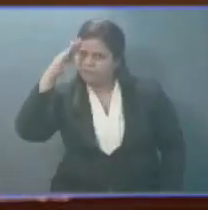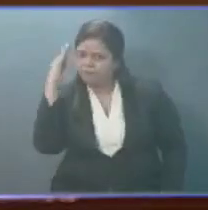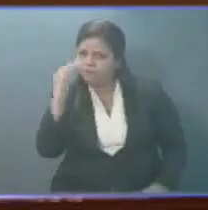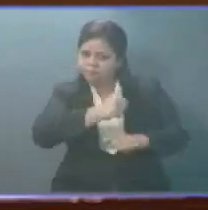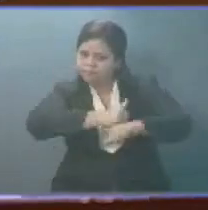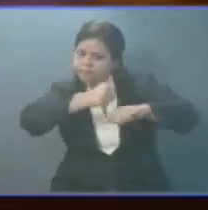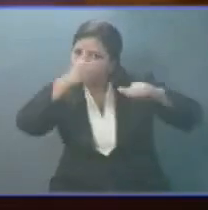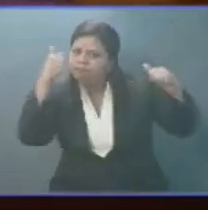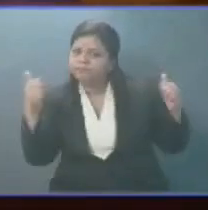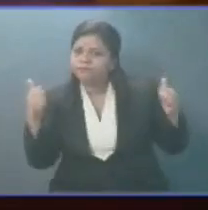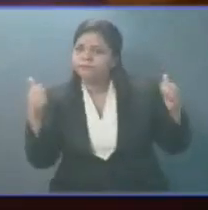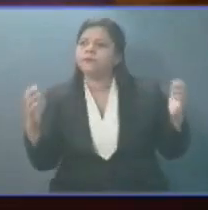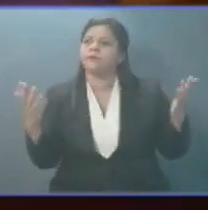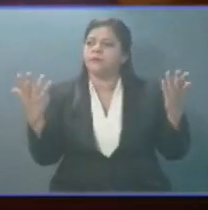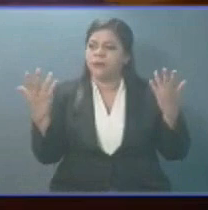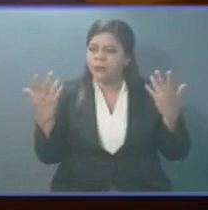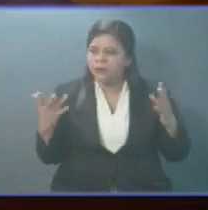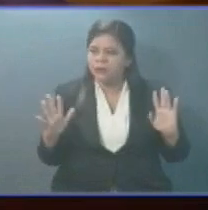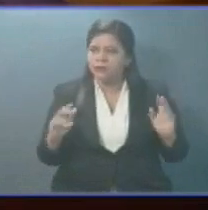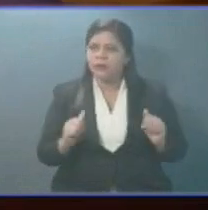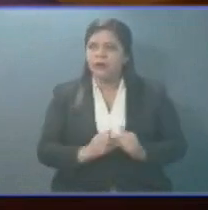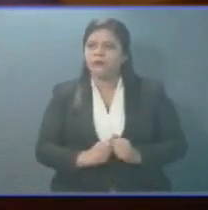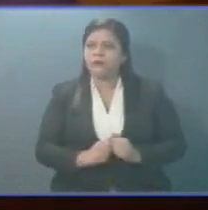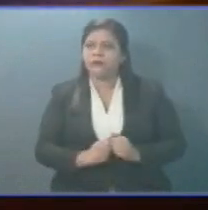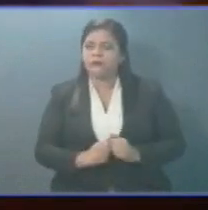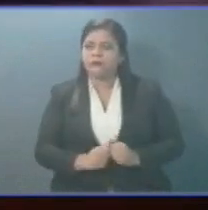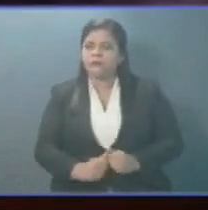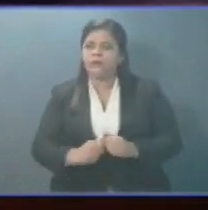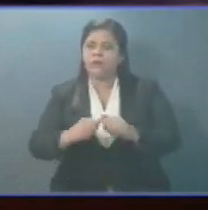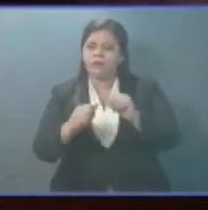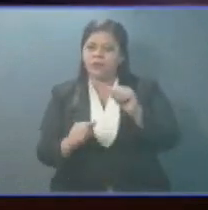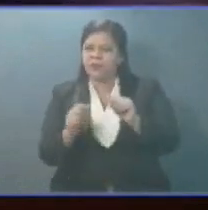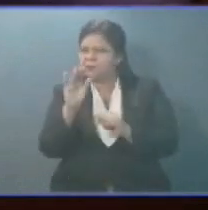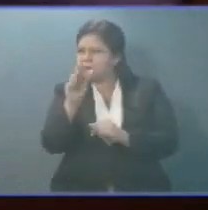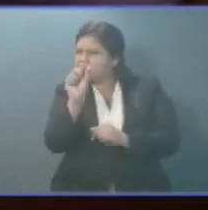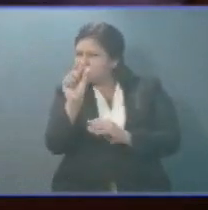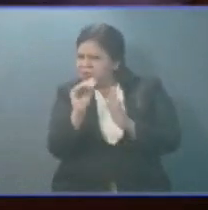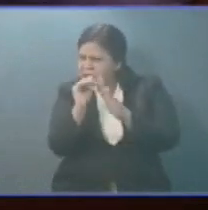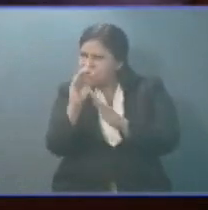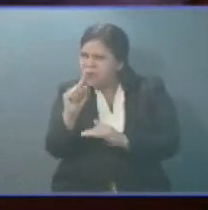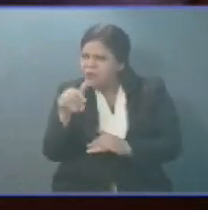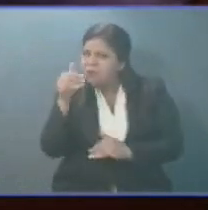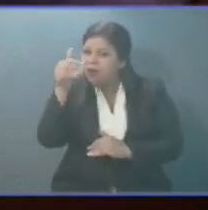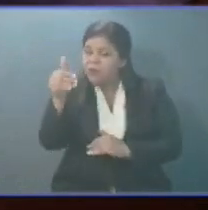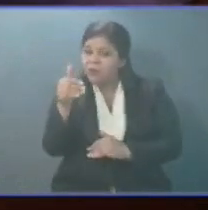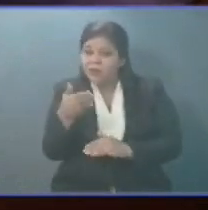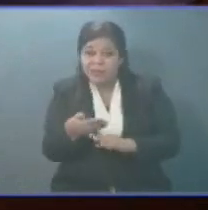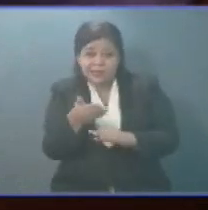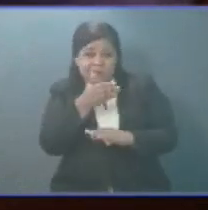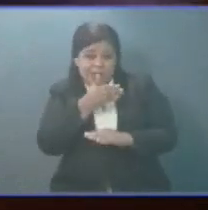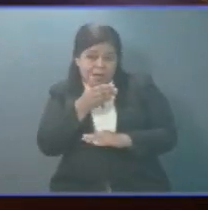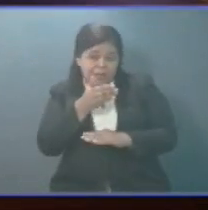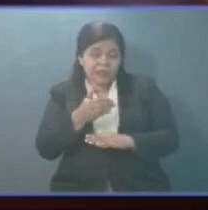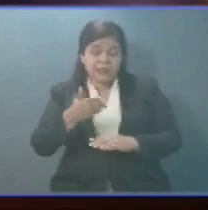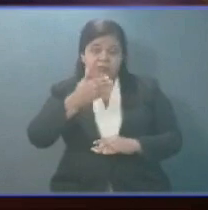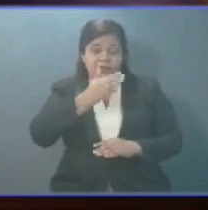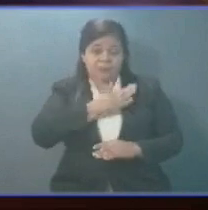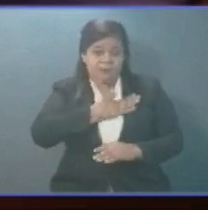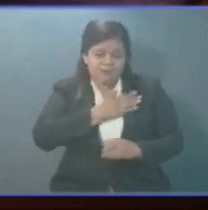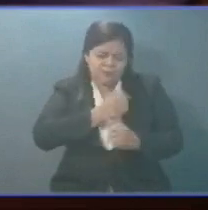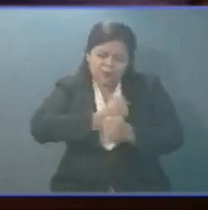ha transcurrido poco más de un año desde que mi querido presidente en un bucle